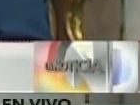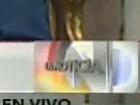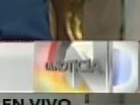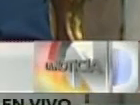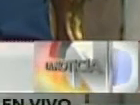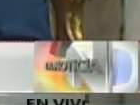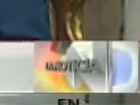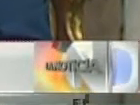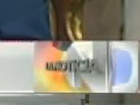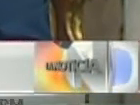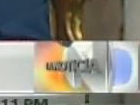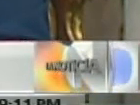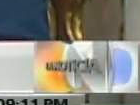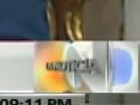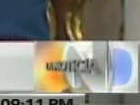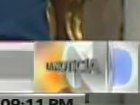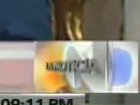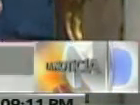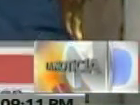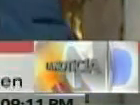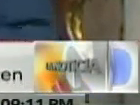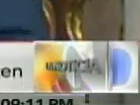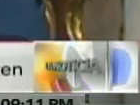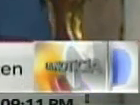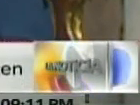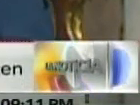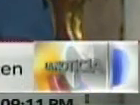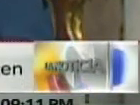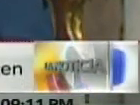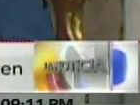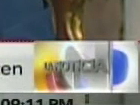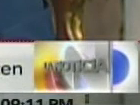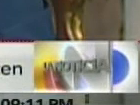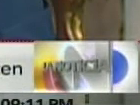ciudadanas. Es una actividad bonita inclusive.